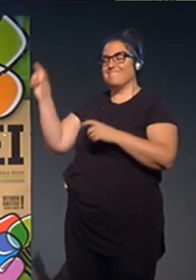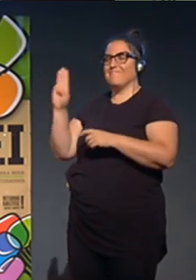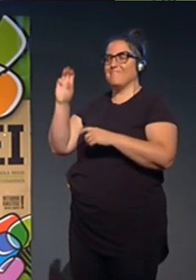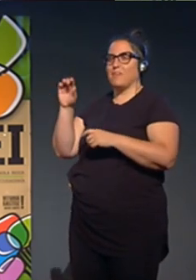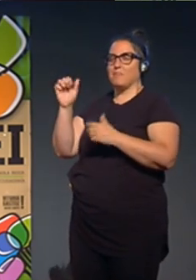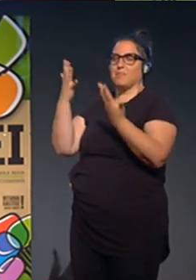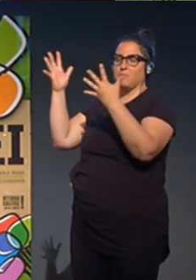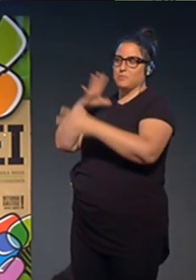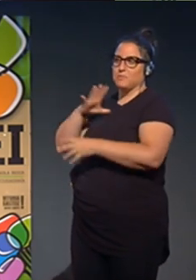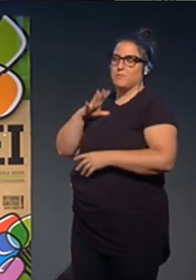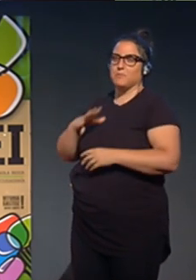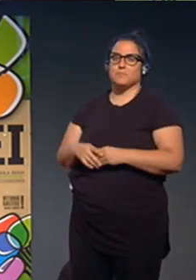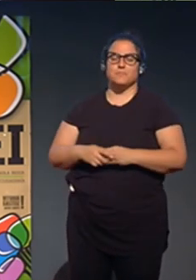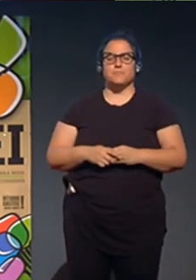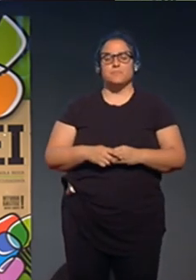aplauso para